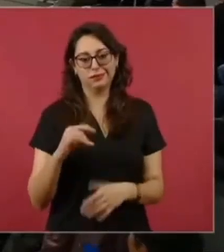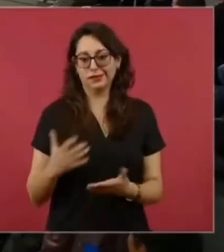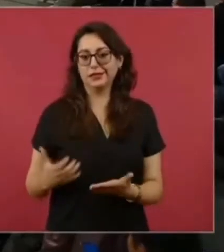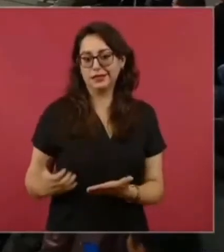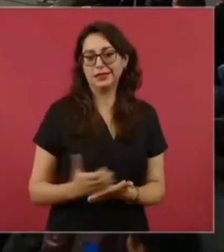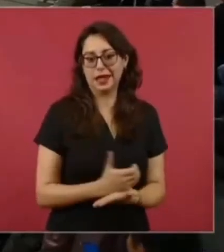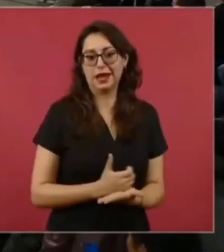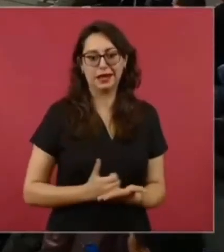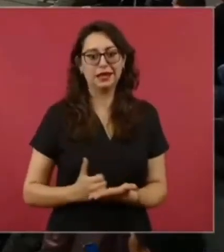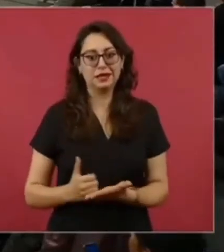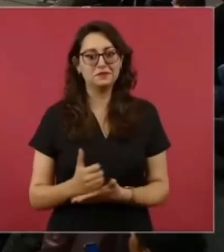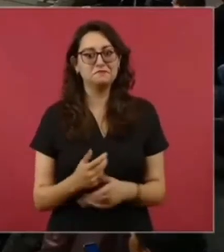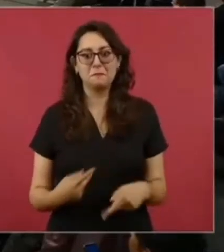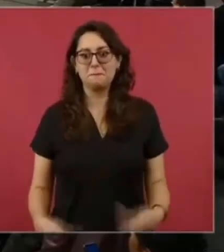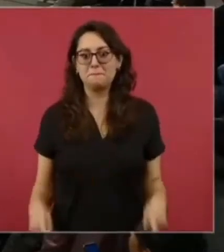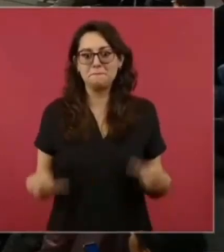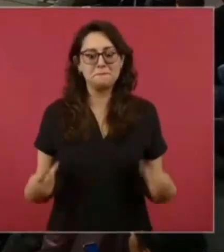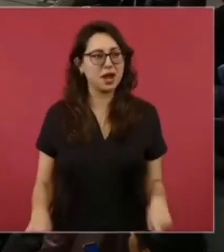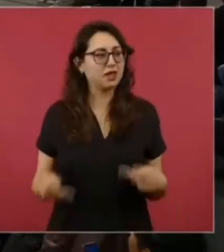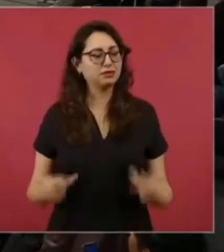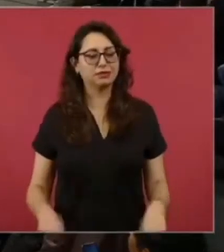Se vendió,